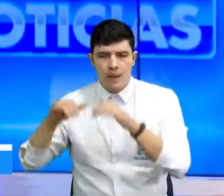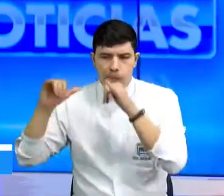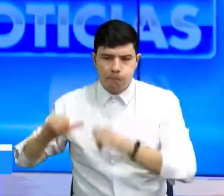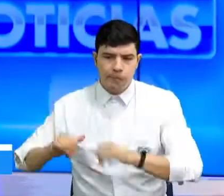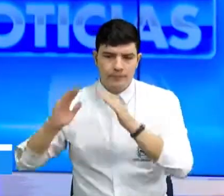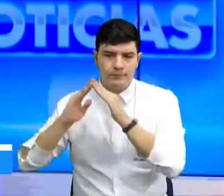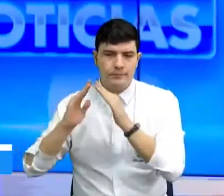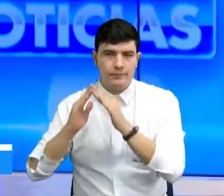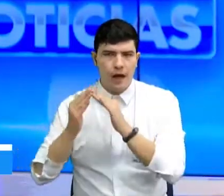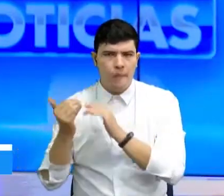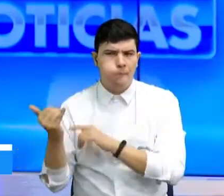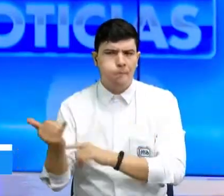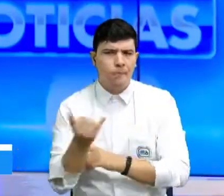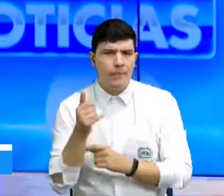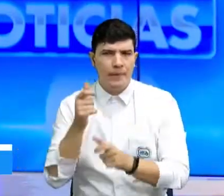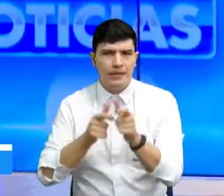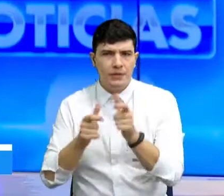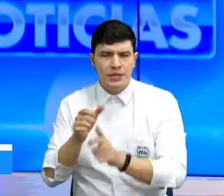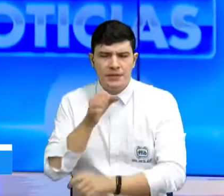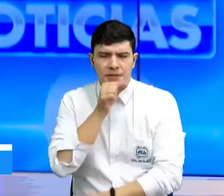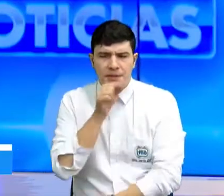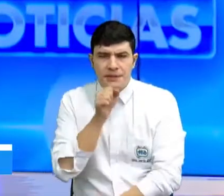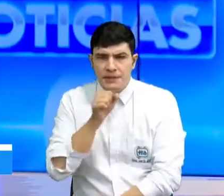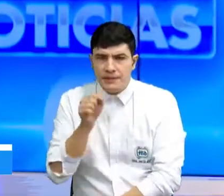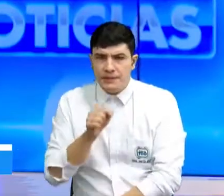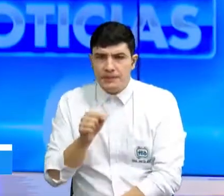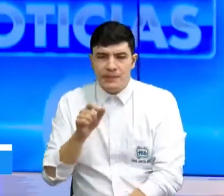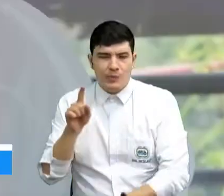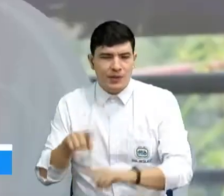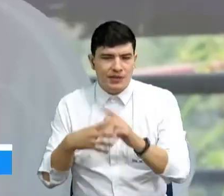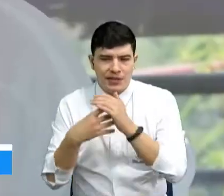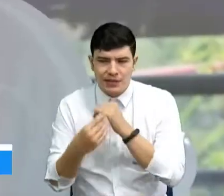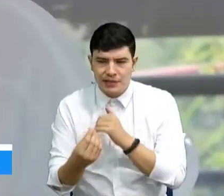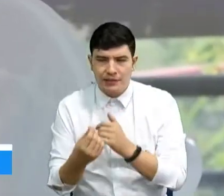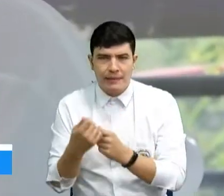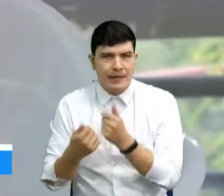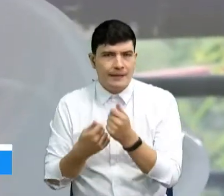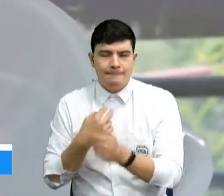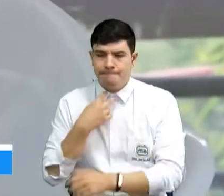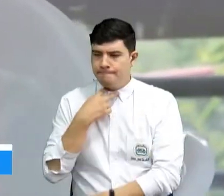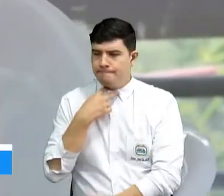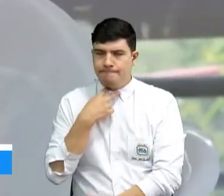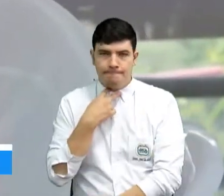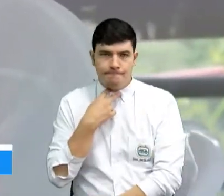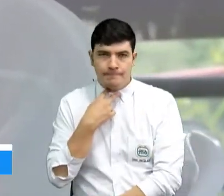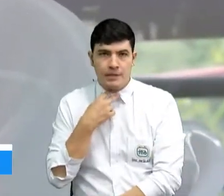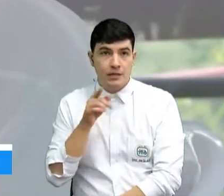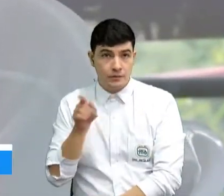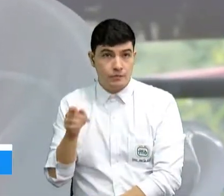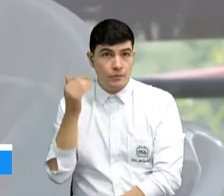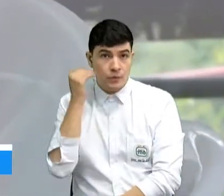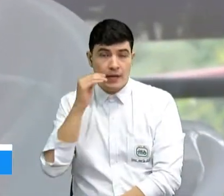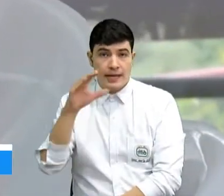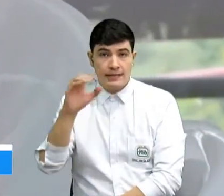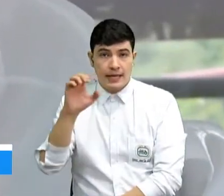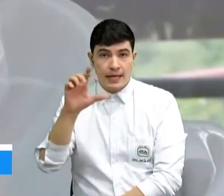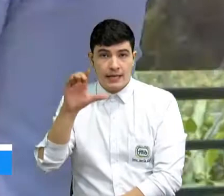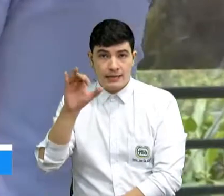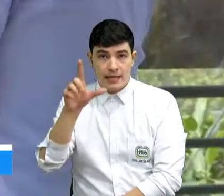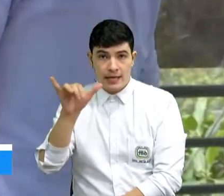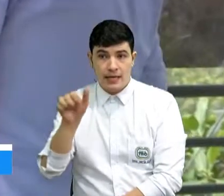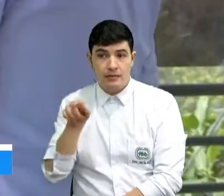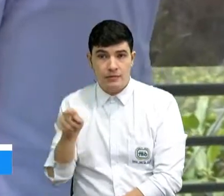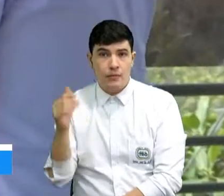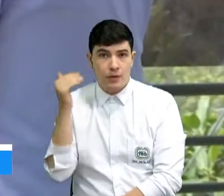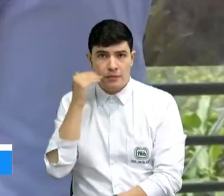pueden salir a trabajar y sus recursos son muy escasos. Cecilia López vive en el norte de Bucaramanga en una habitación de